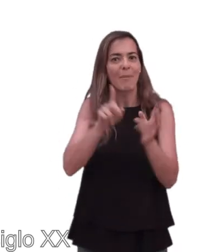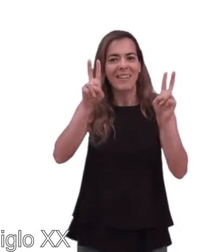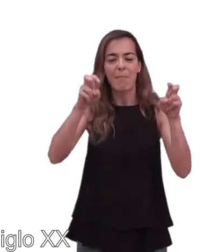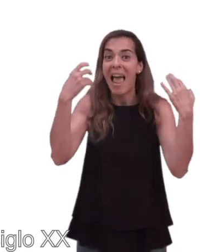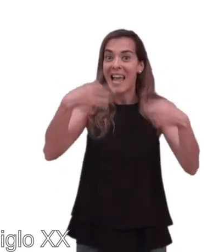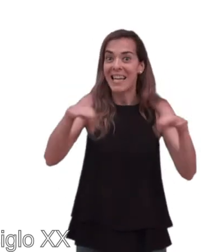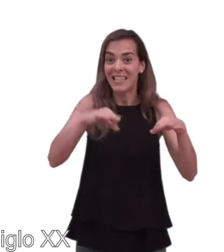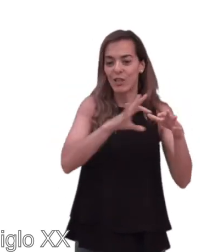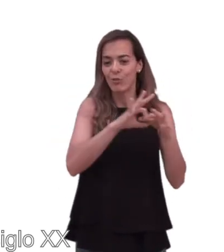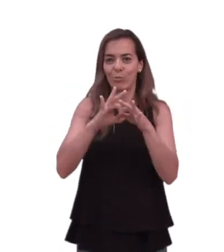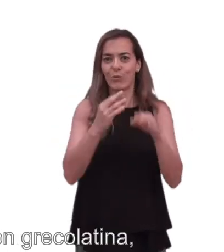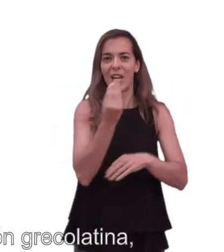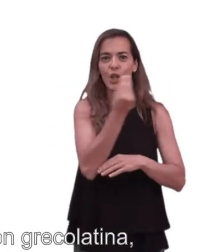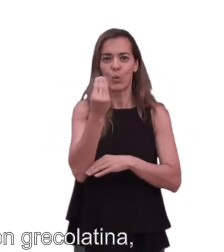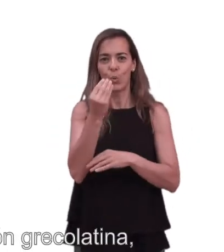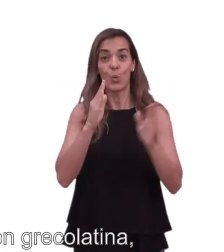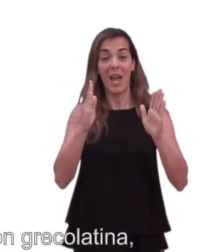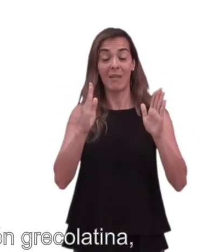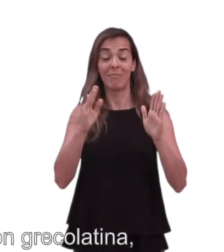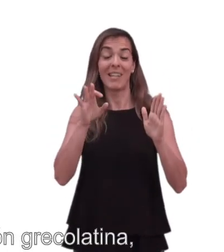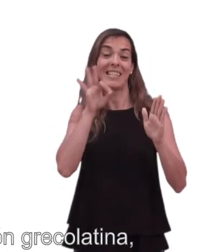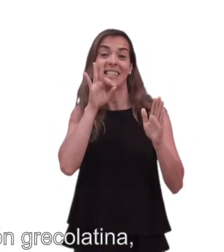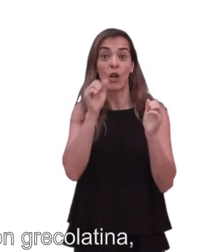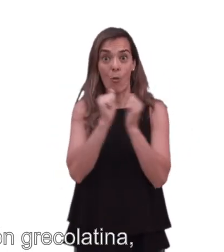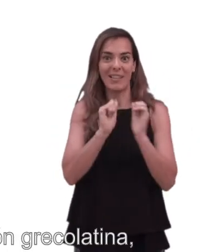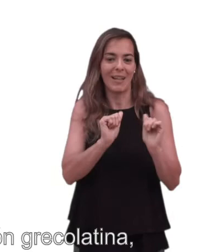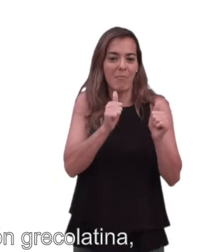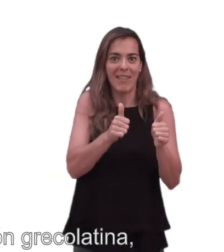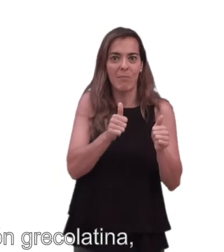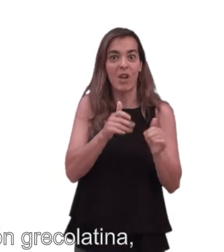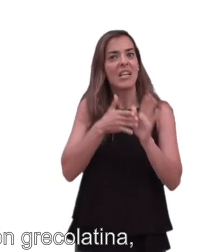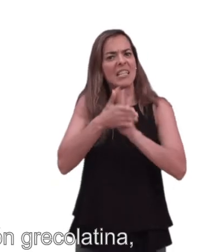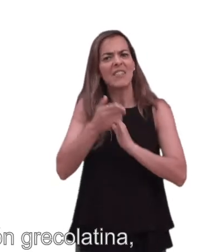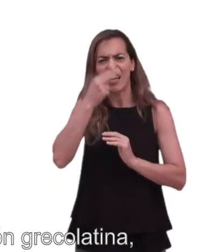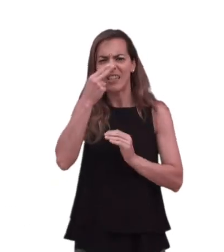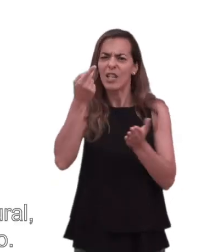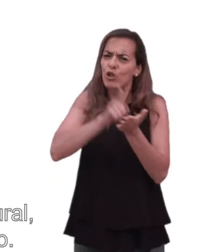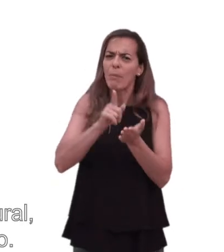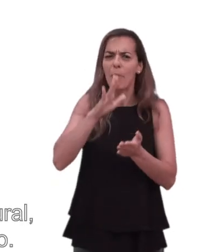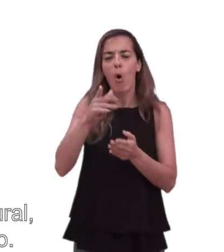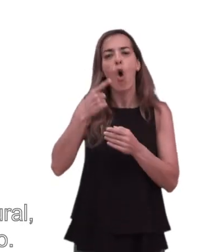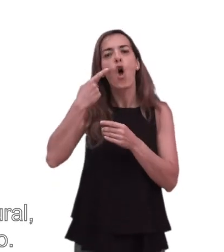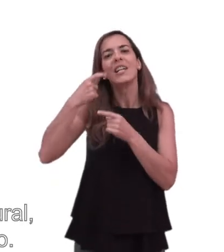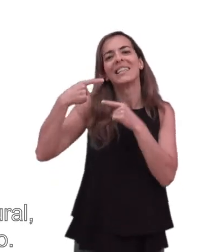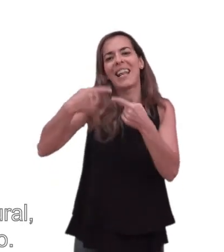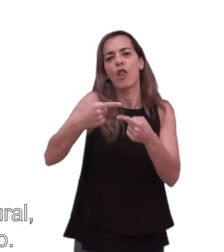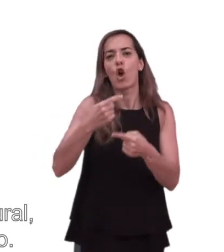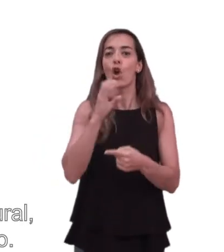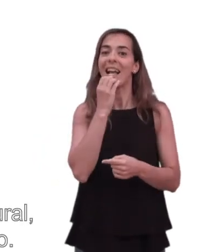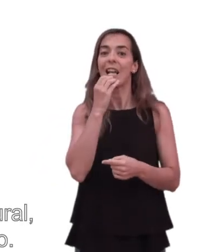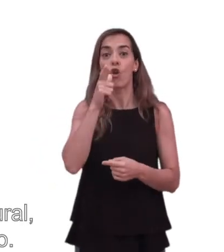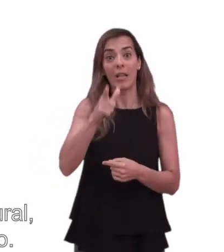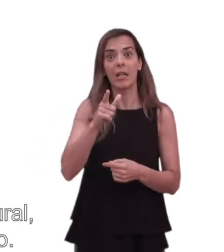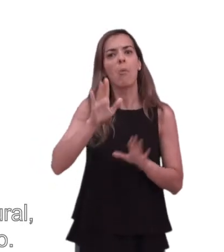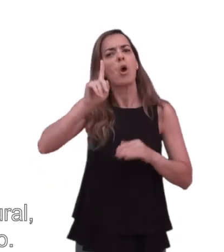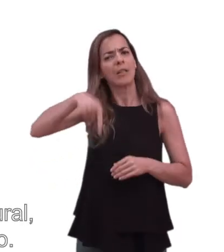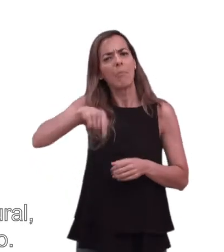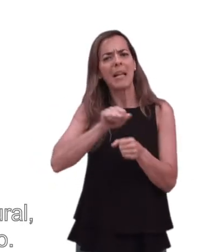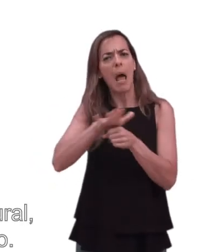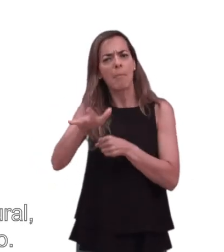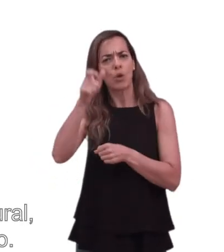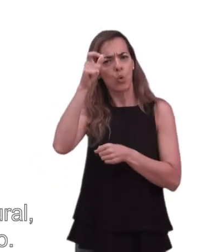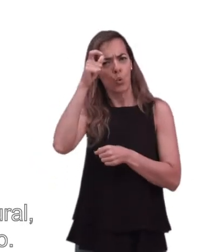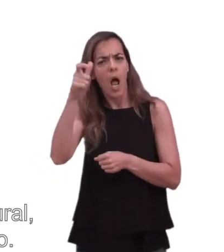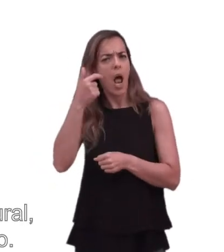principios del siglo XX conlleva un nuevo interés por la tradición grecolatina, pero también por el mundo rural, lo popular y